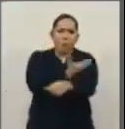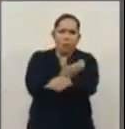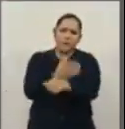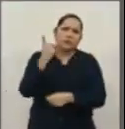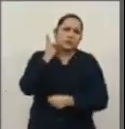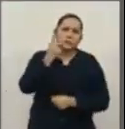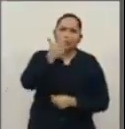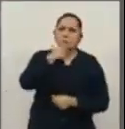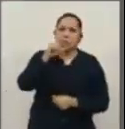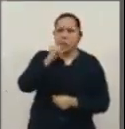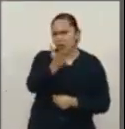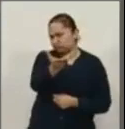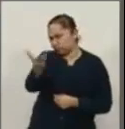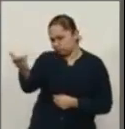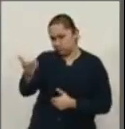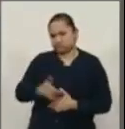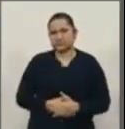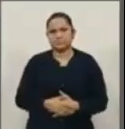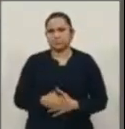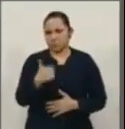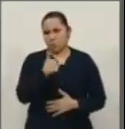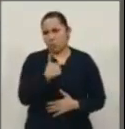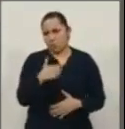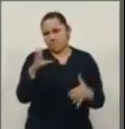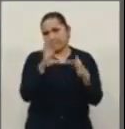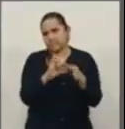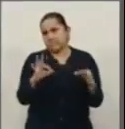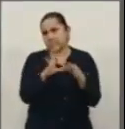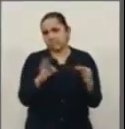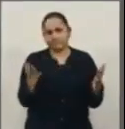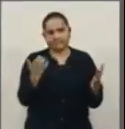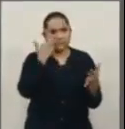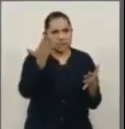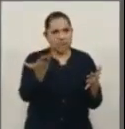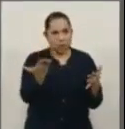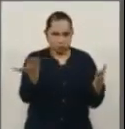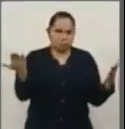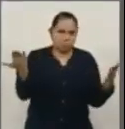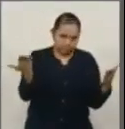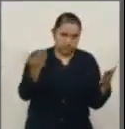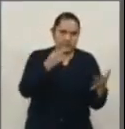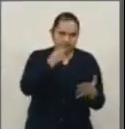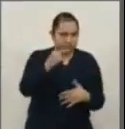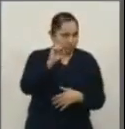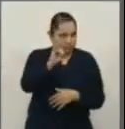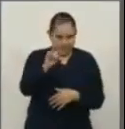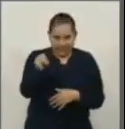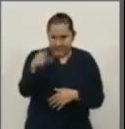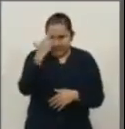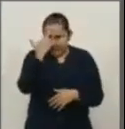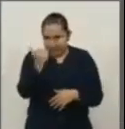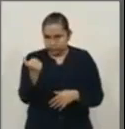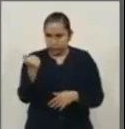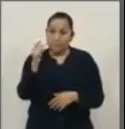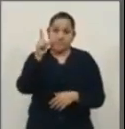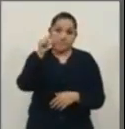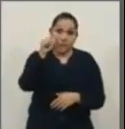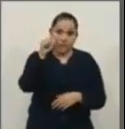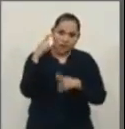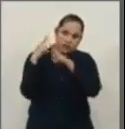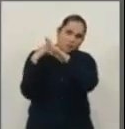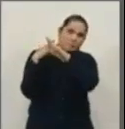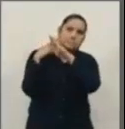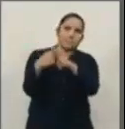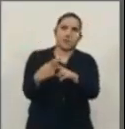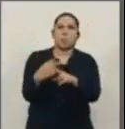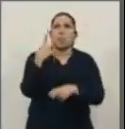decirles que sí, efectivamente, mañana se cumple un año del terremoto